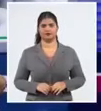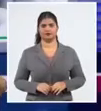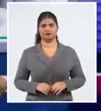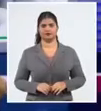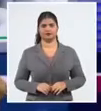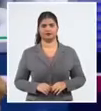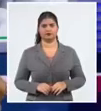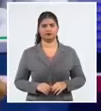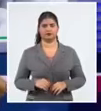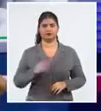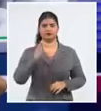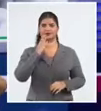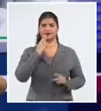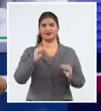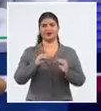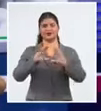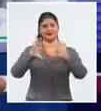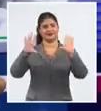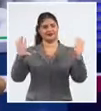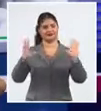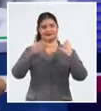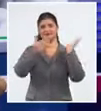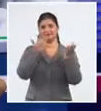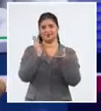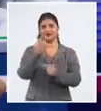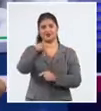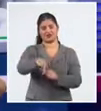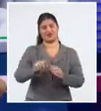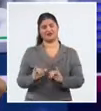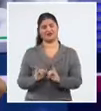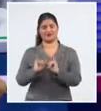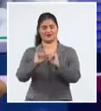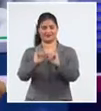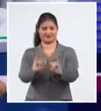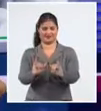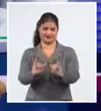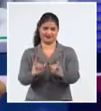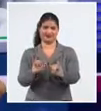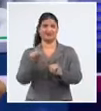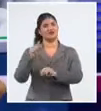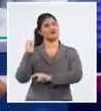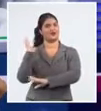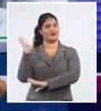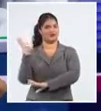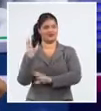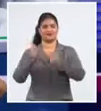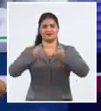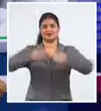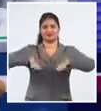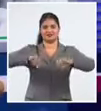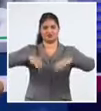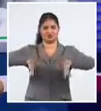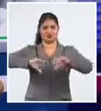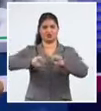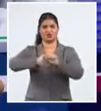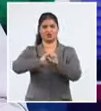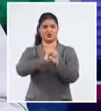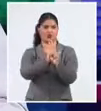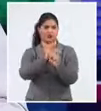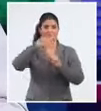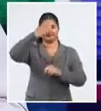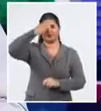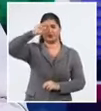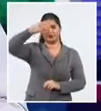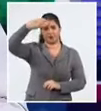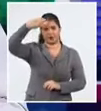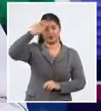Buenos días, qué placer saludarle. Bienvenido a una nueva actualización sobre el comportamiento de la COVID-19 en territorio nacional.